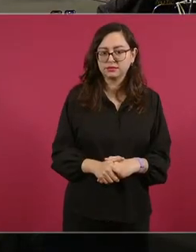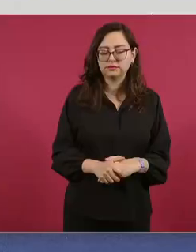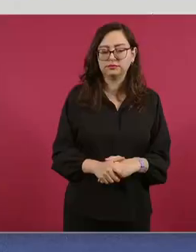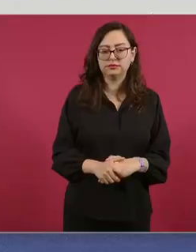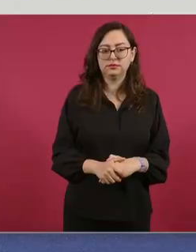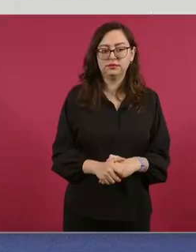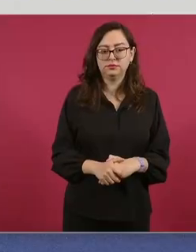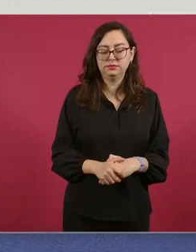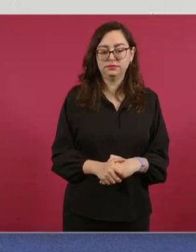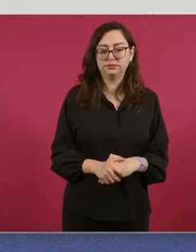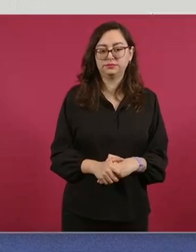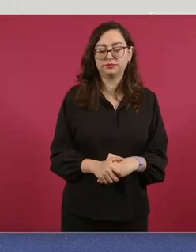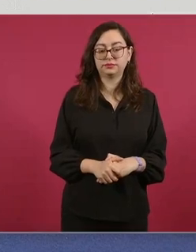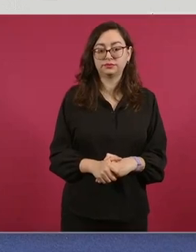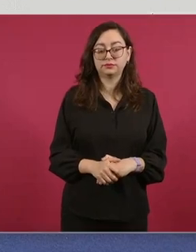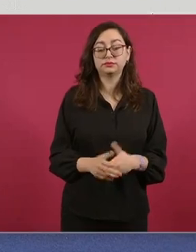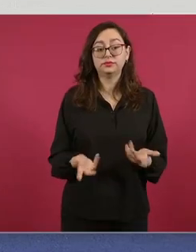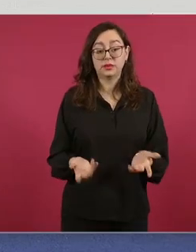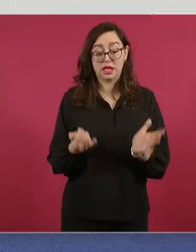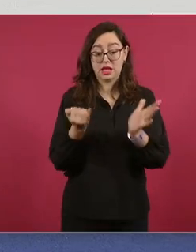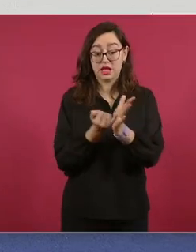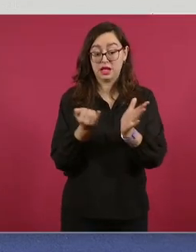esto ya no va a repetirse.